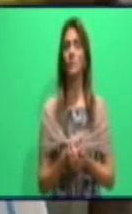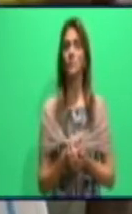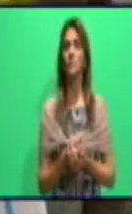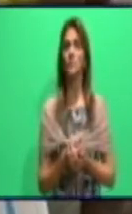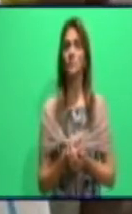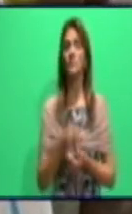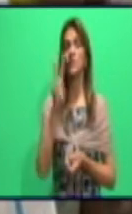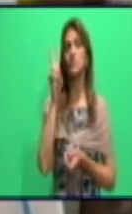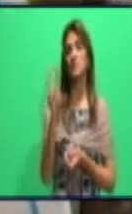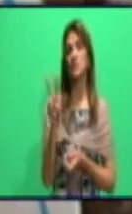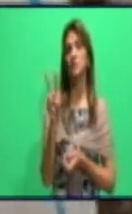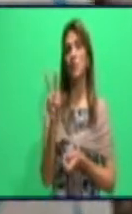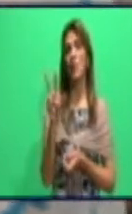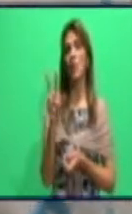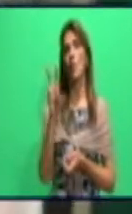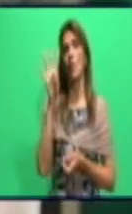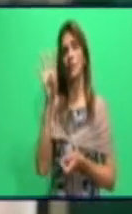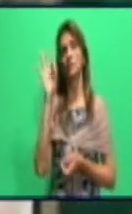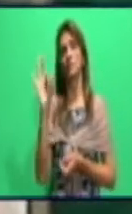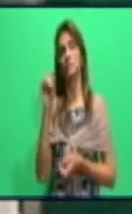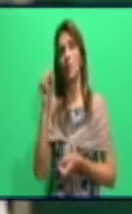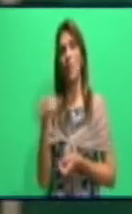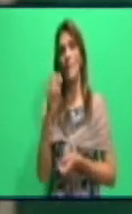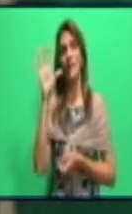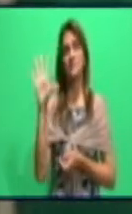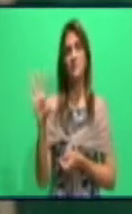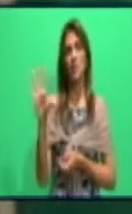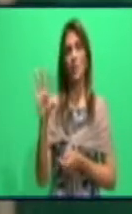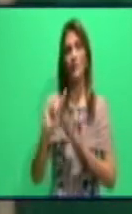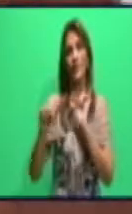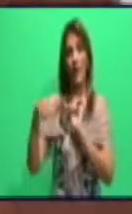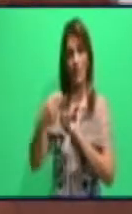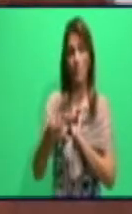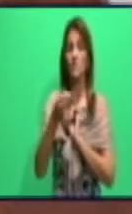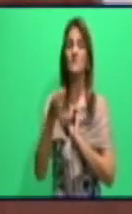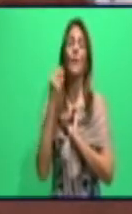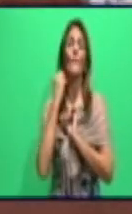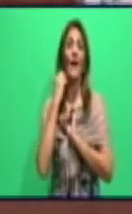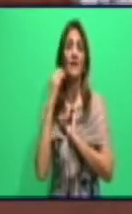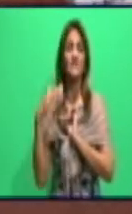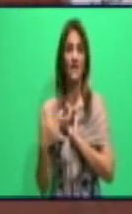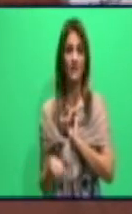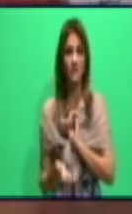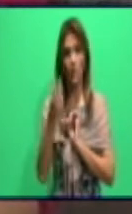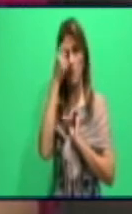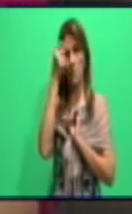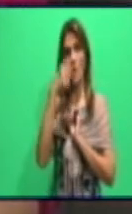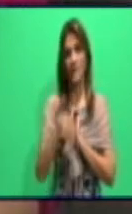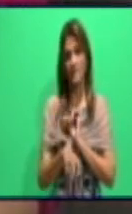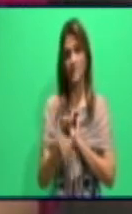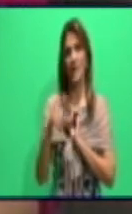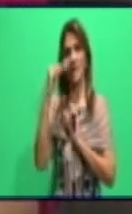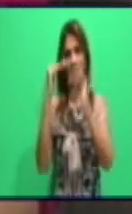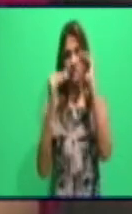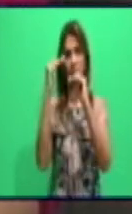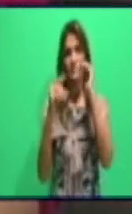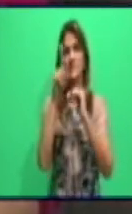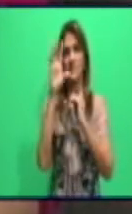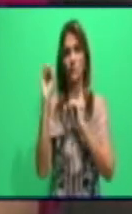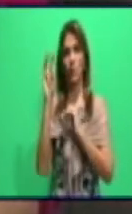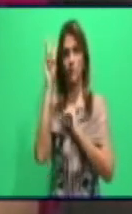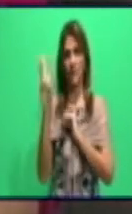de 248,5, seguido de Manzanillo y Jiguaní, que tienen una tasa de 103 por cada